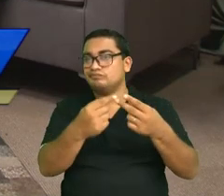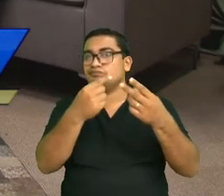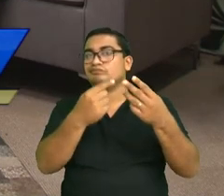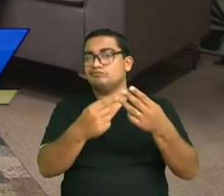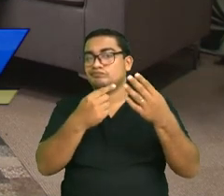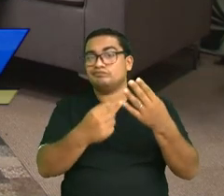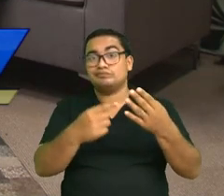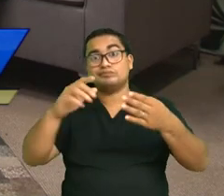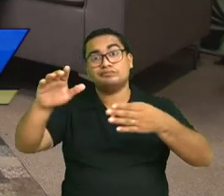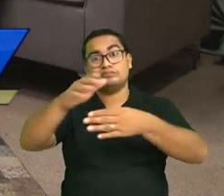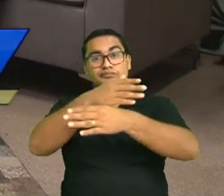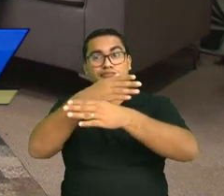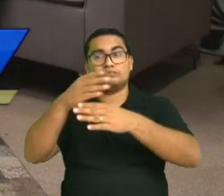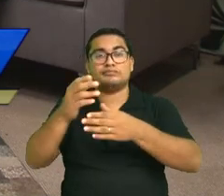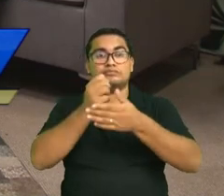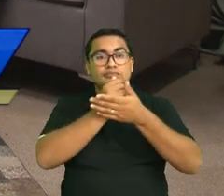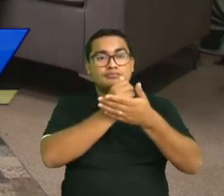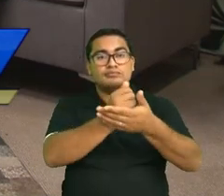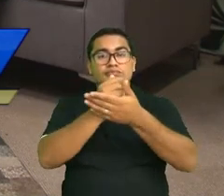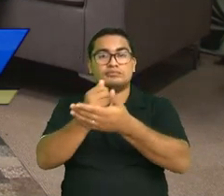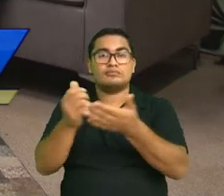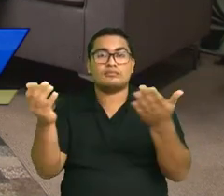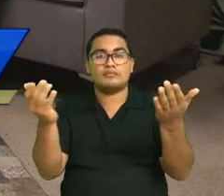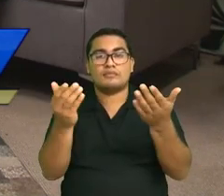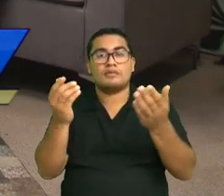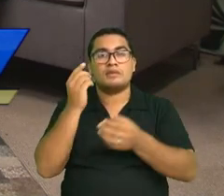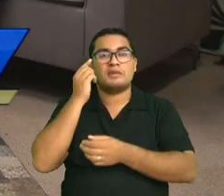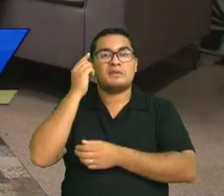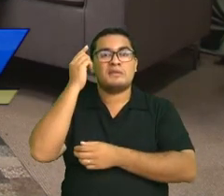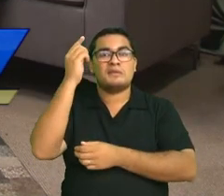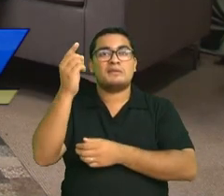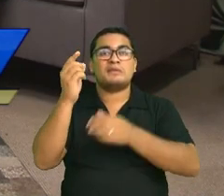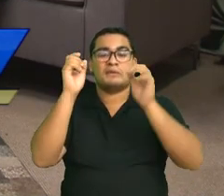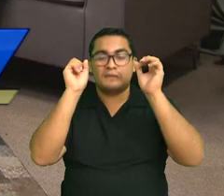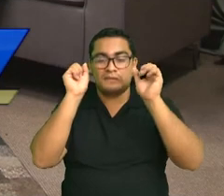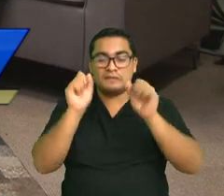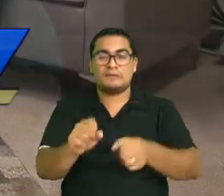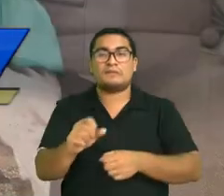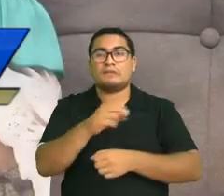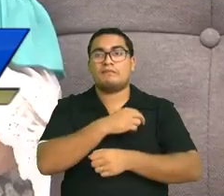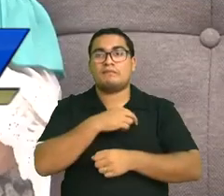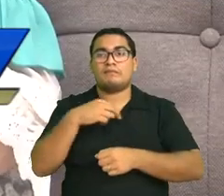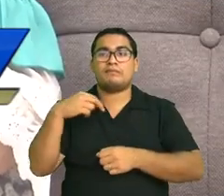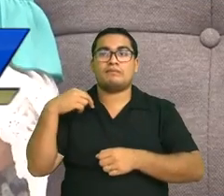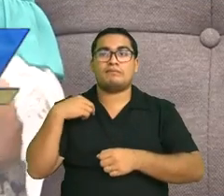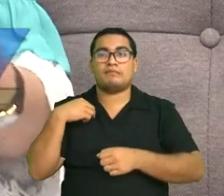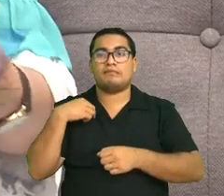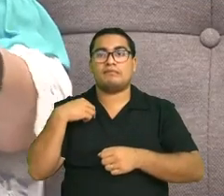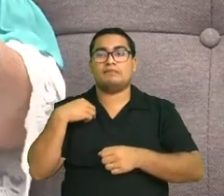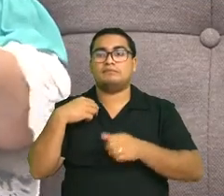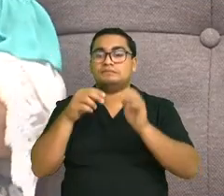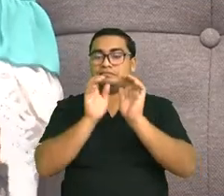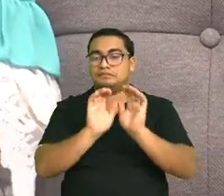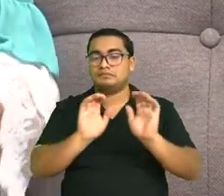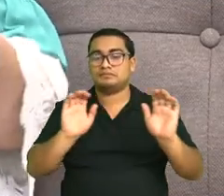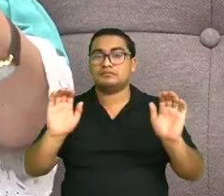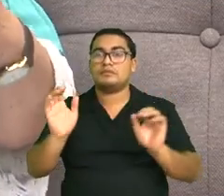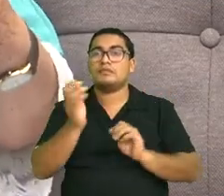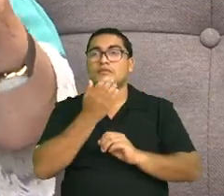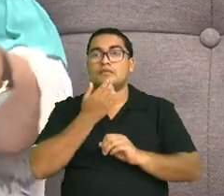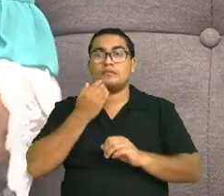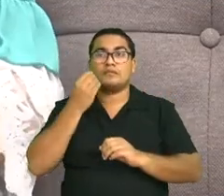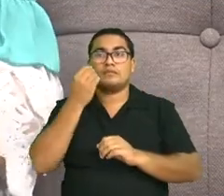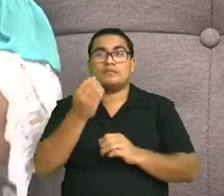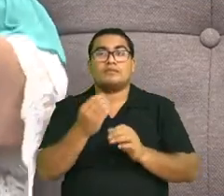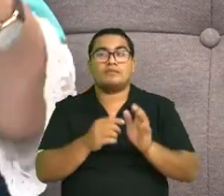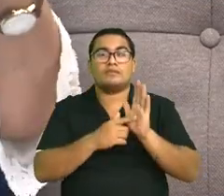coadyuvan a todo ese desarrollo de capacidades, de potencialidades en los niños, en los jóvenes, y tiene que ver mucho,